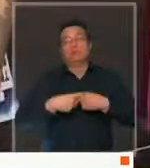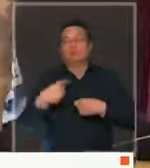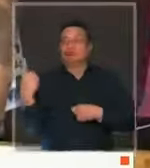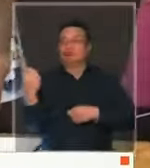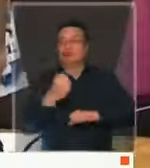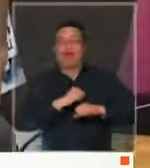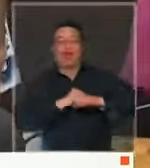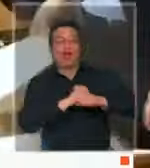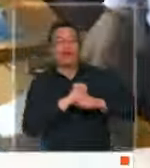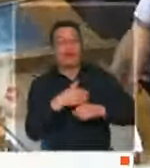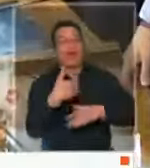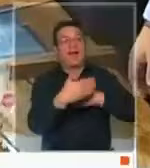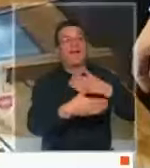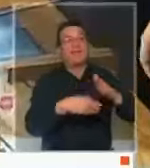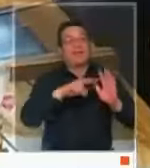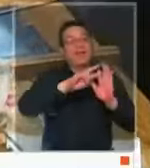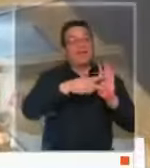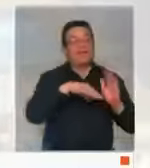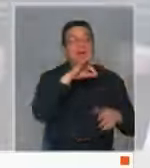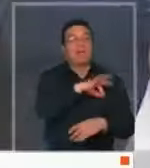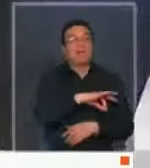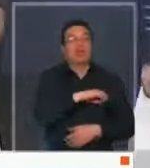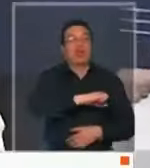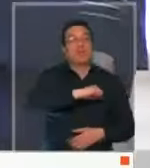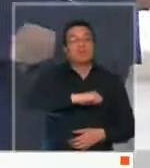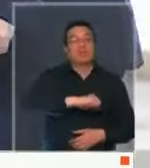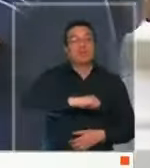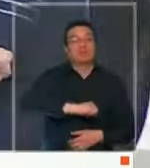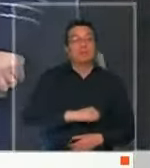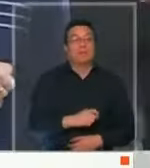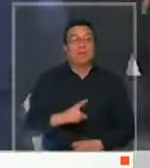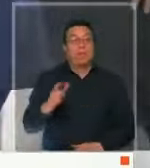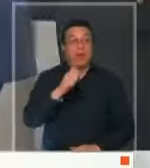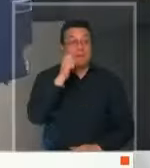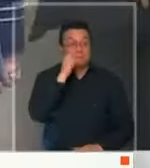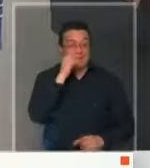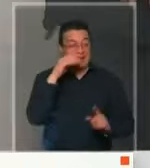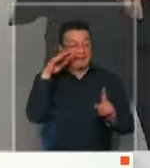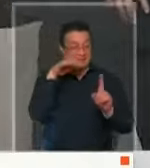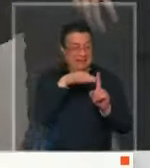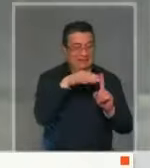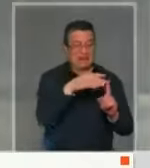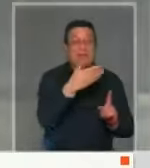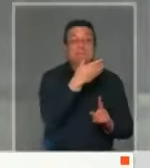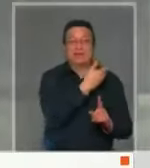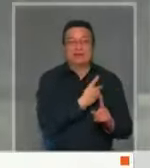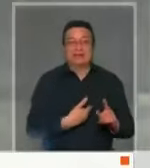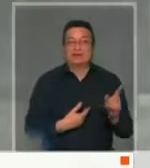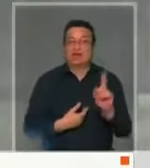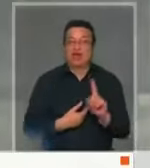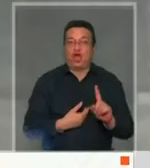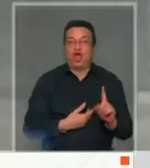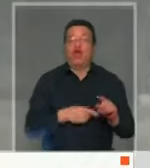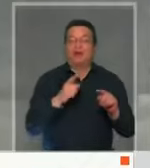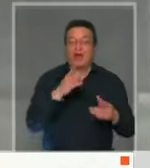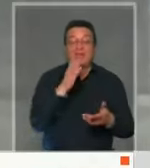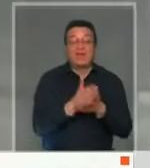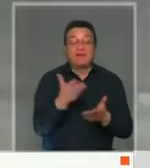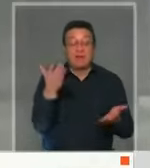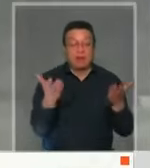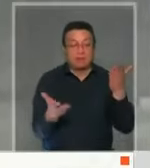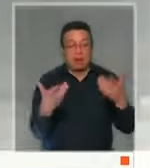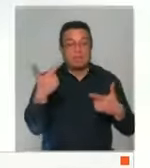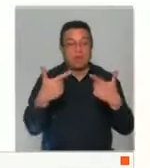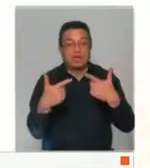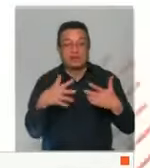para avanzar en la reforma a las pensiones. No personalicen la crítica en el presidente. Aquí lo que tenemos que hacer es evaluar la política en